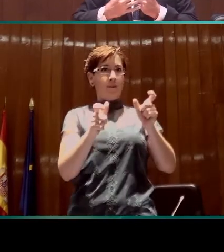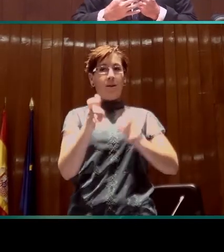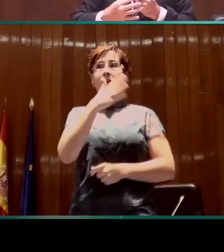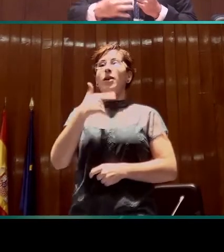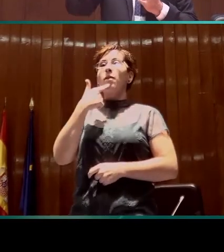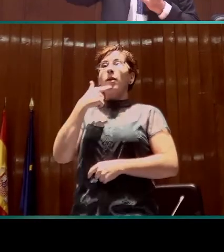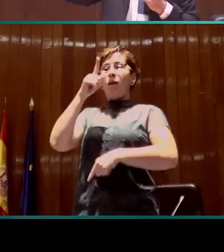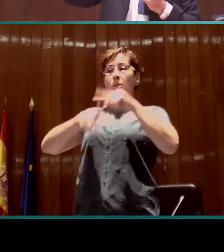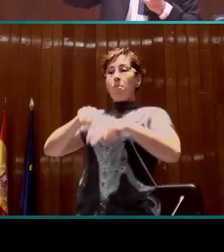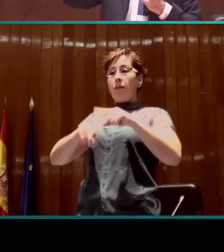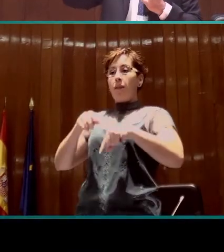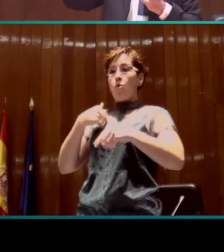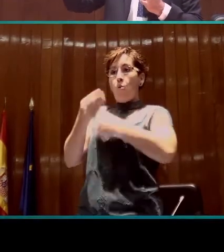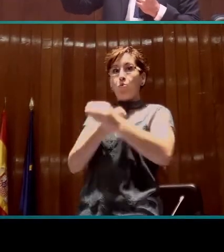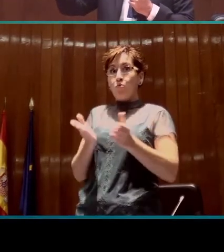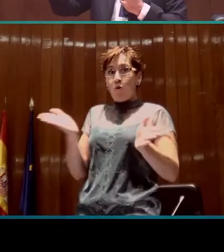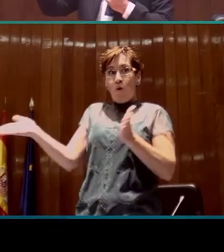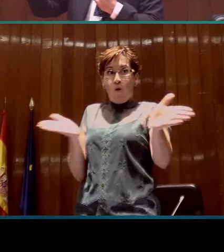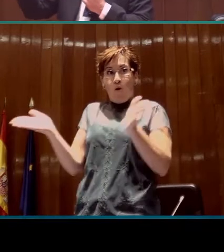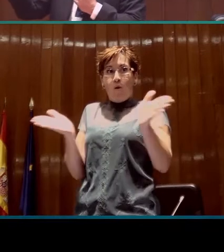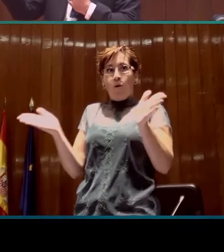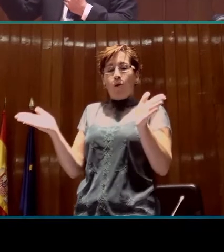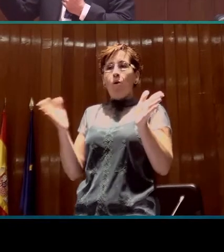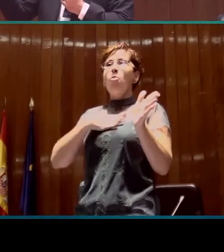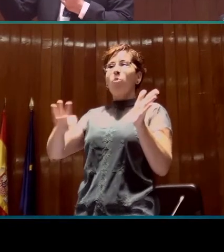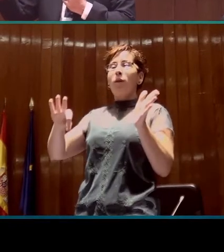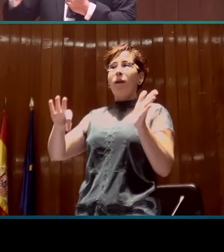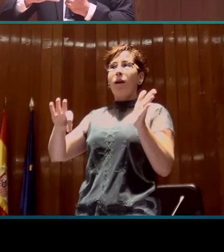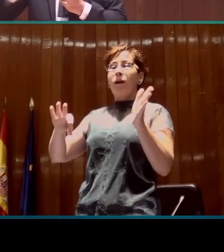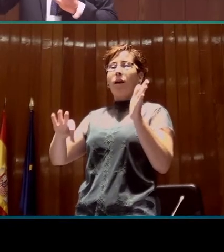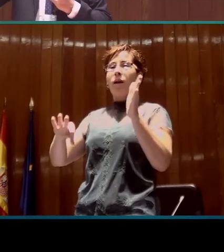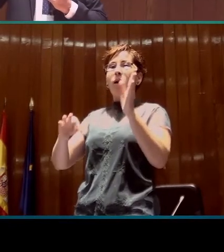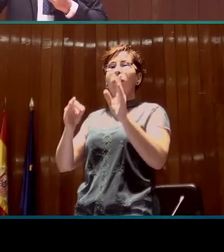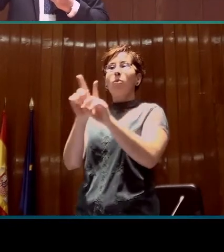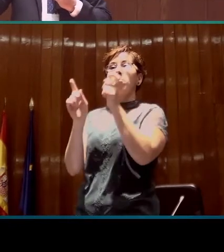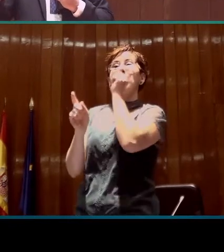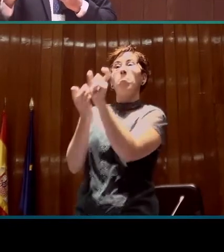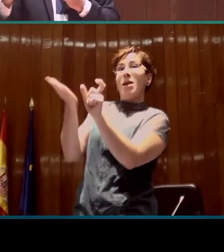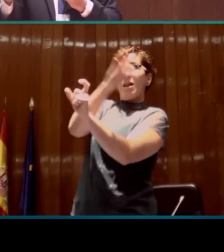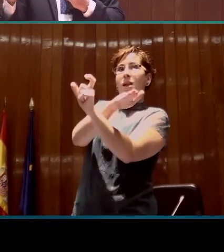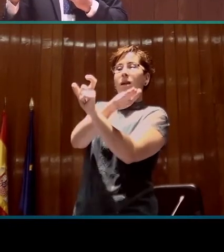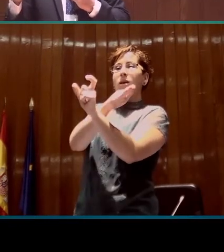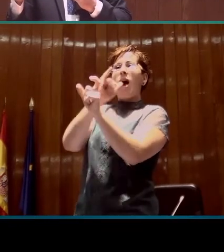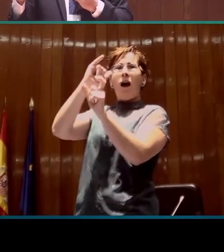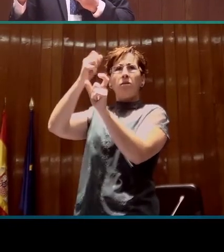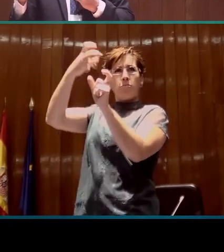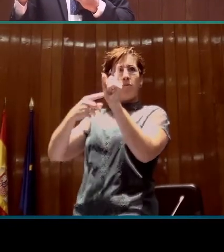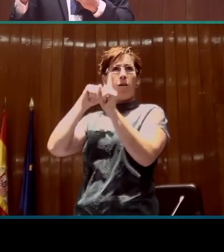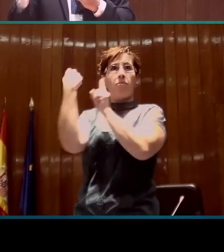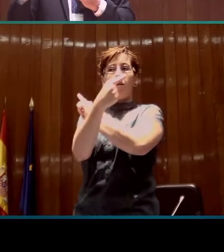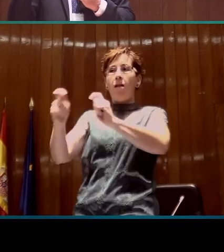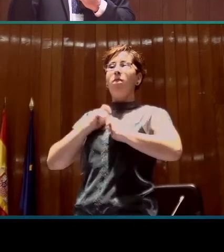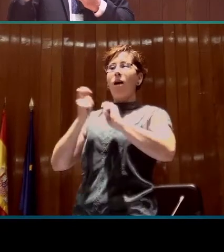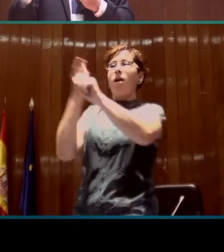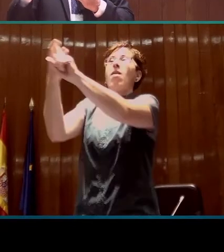en donde lo que se hace es que se disparan muchos candidatos y luego a la hora de seleccionar esos candidatos